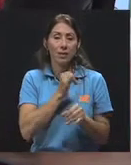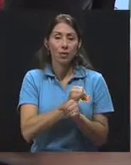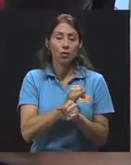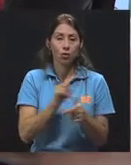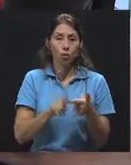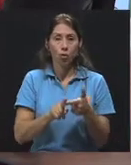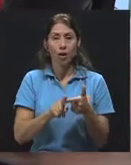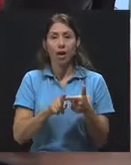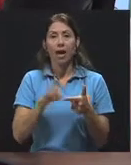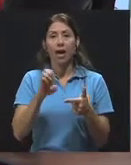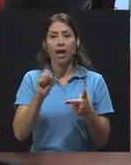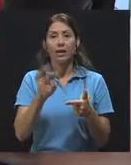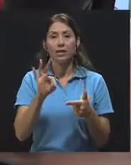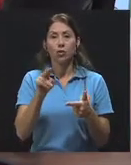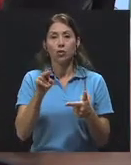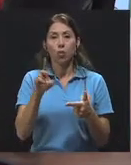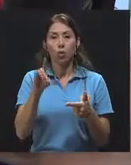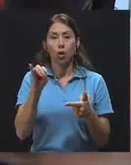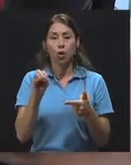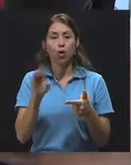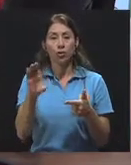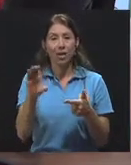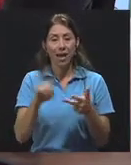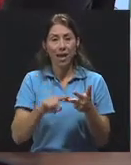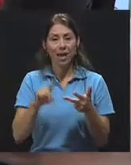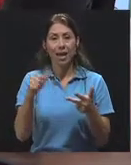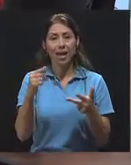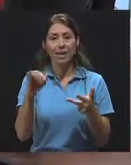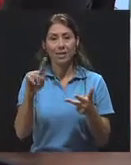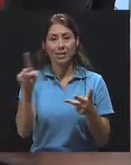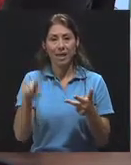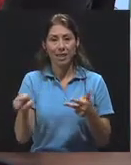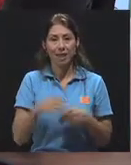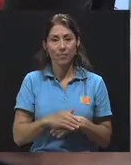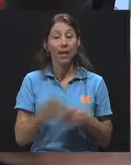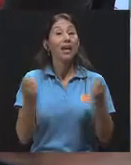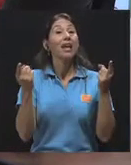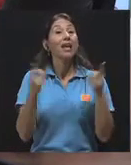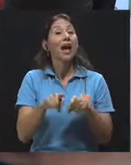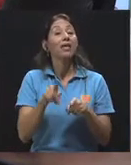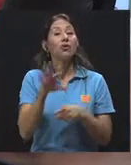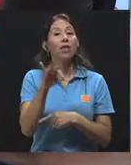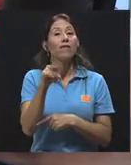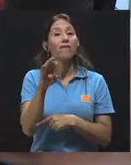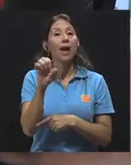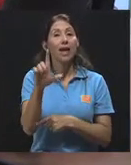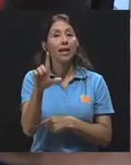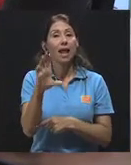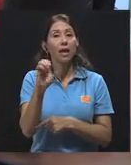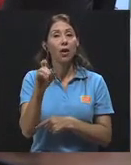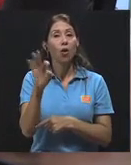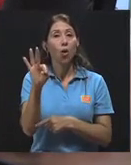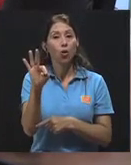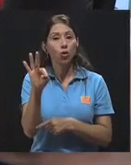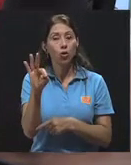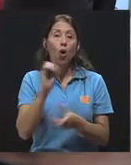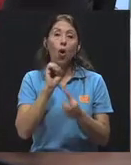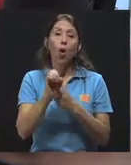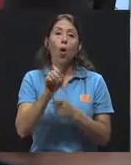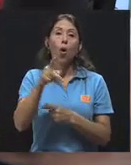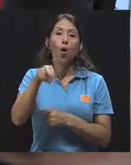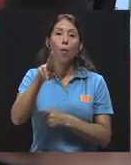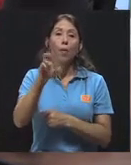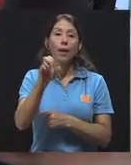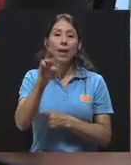y por la GIZ. En el caso de los otros, como el de Final Cut, como el de Premiere para Final Coteros, o así,